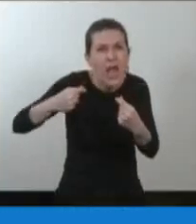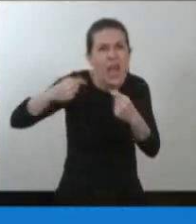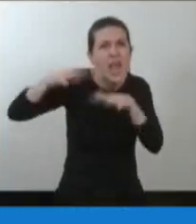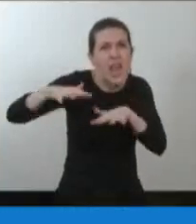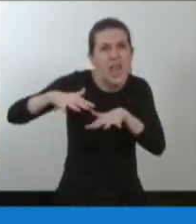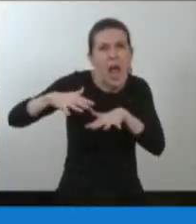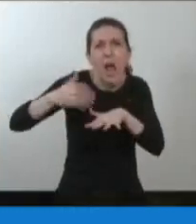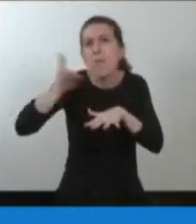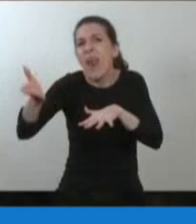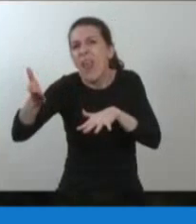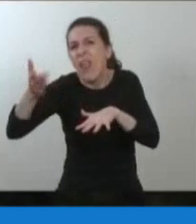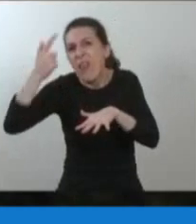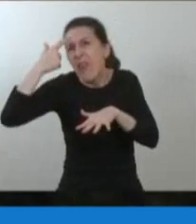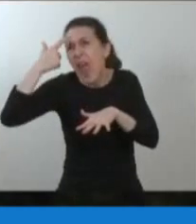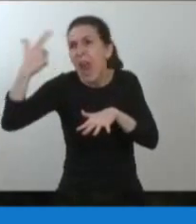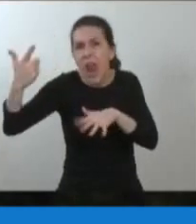espera de la justicia